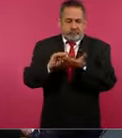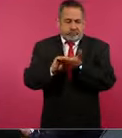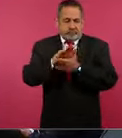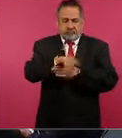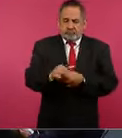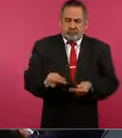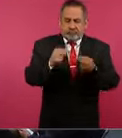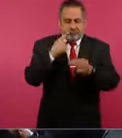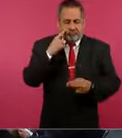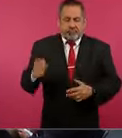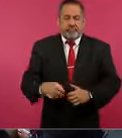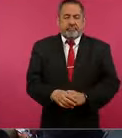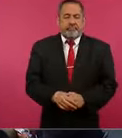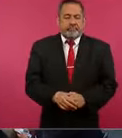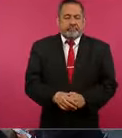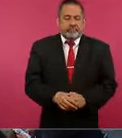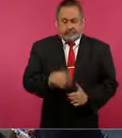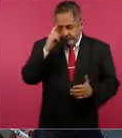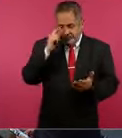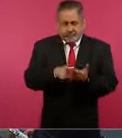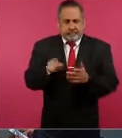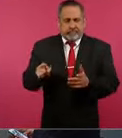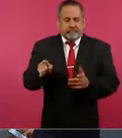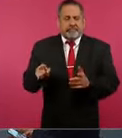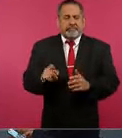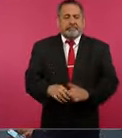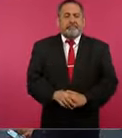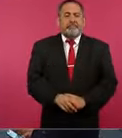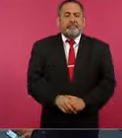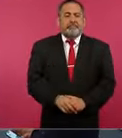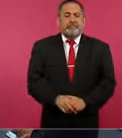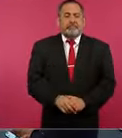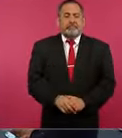Sí, creo que fue aquí.